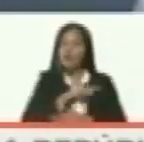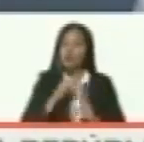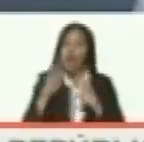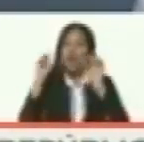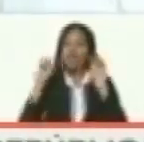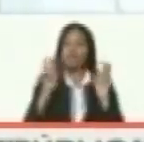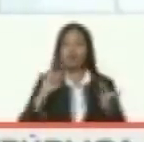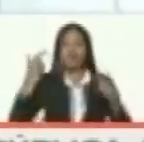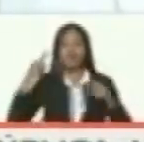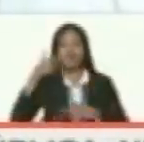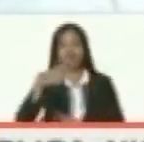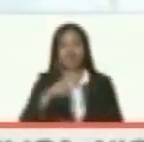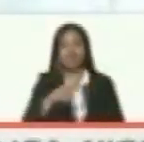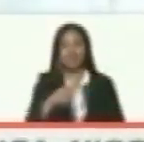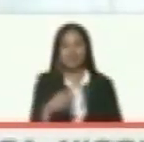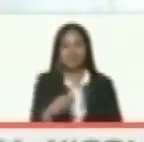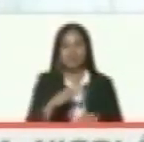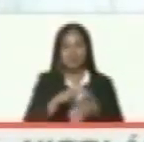el tema del transporte.